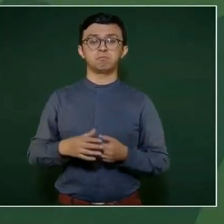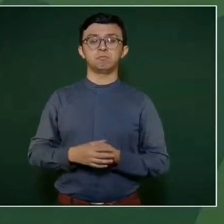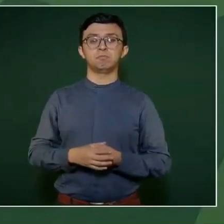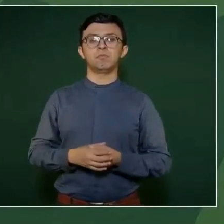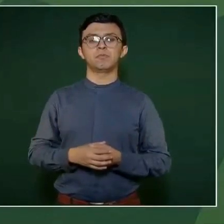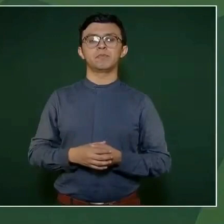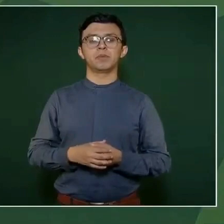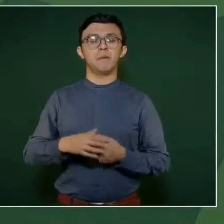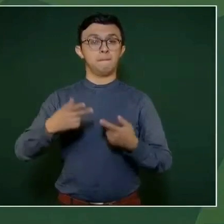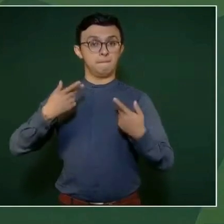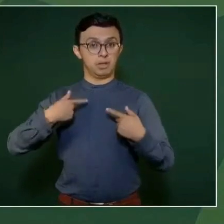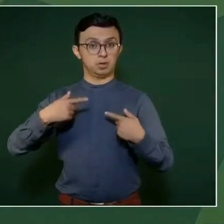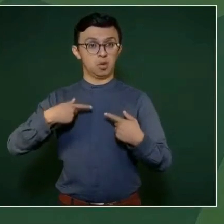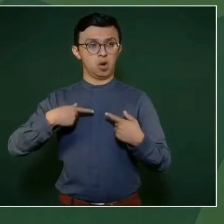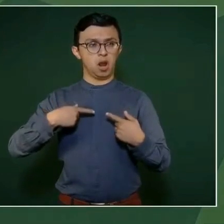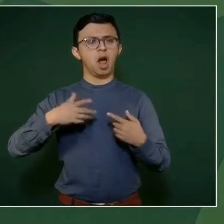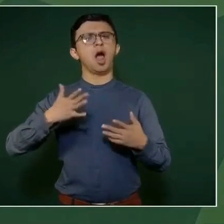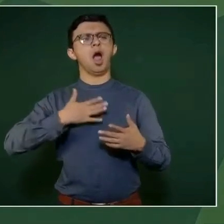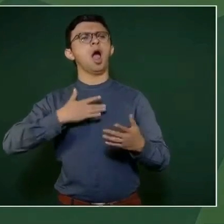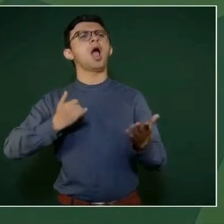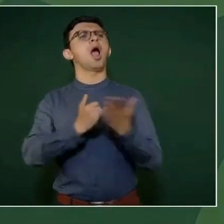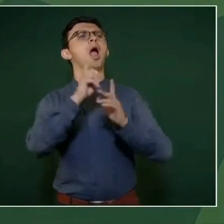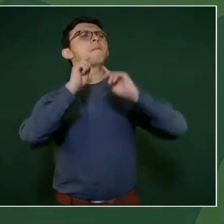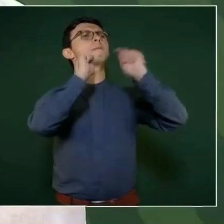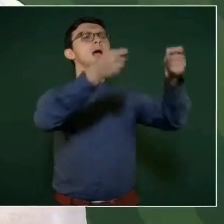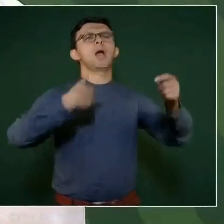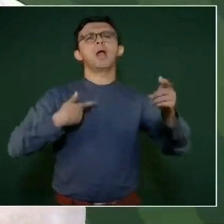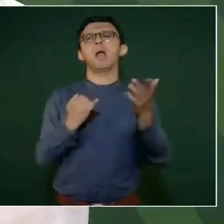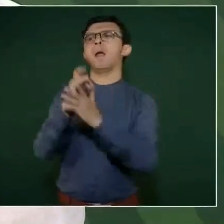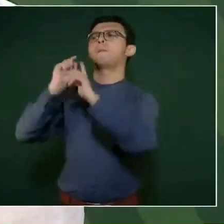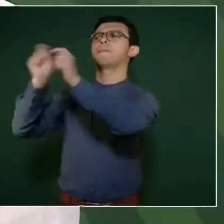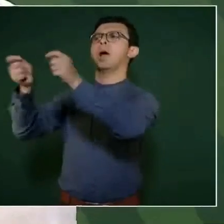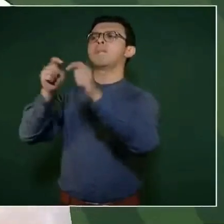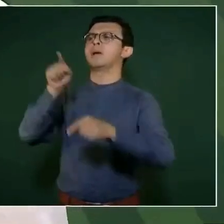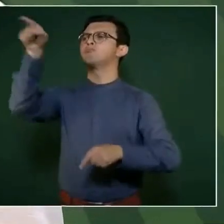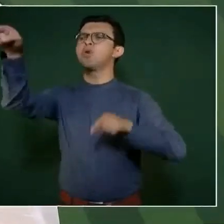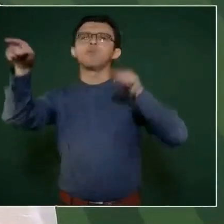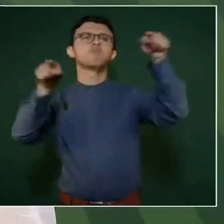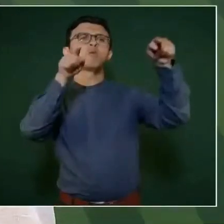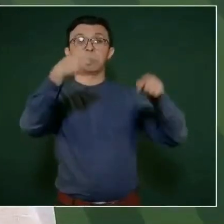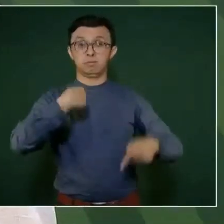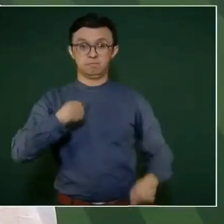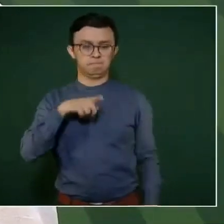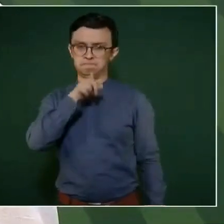a nombrar, no voy a designar, no va a haber dedazo.